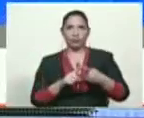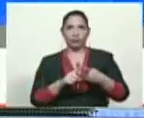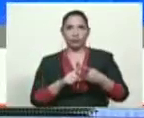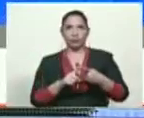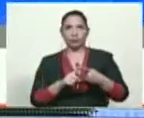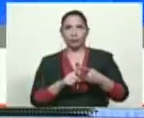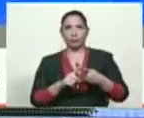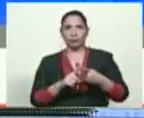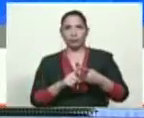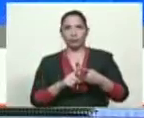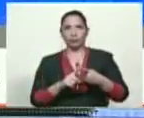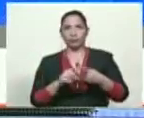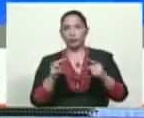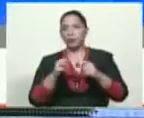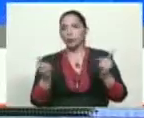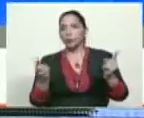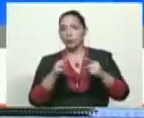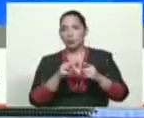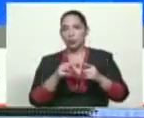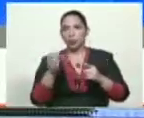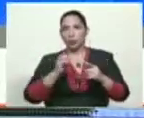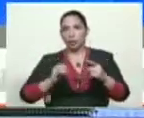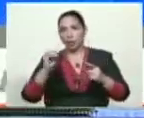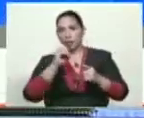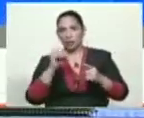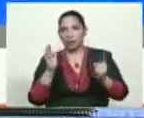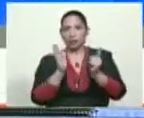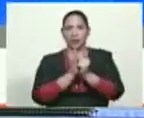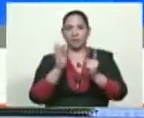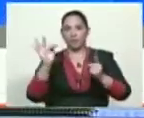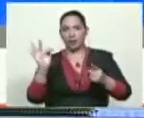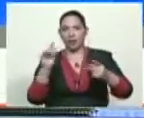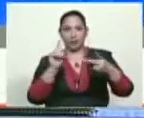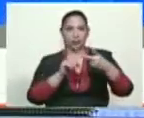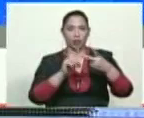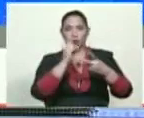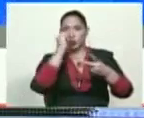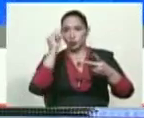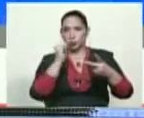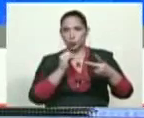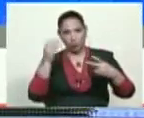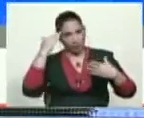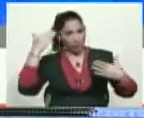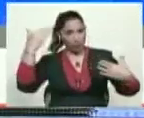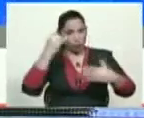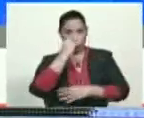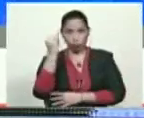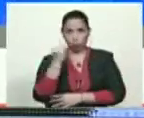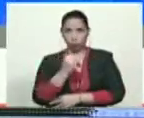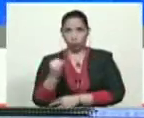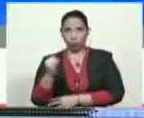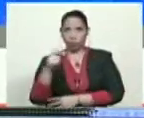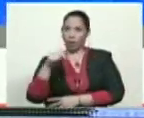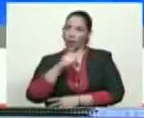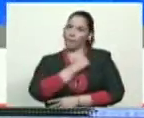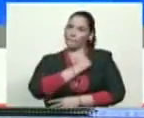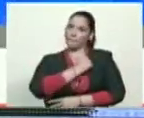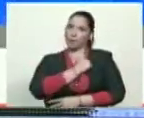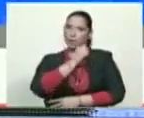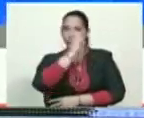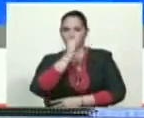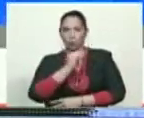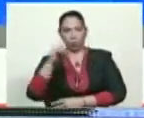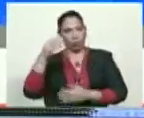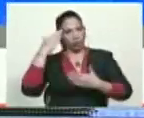bolívar-puerto ordaz san félix en el zulia saludo al sol y desde aquí mis queridos compatriotas del